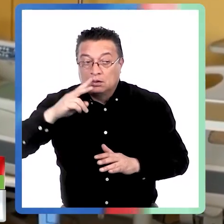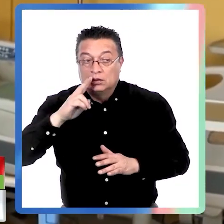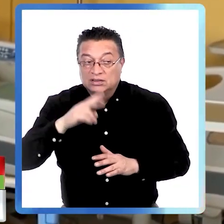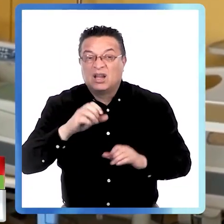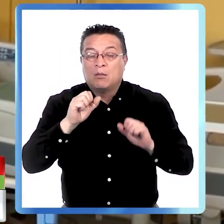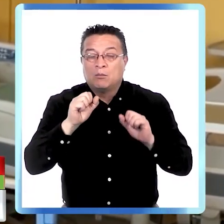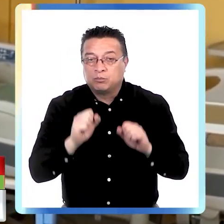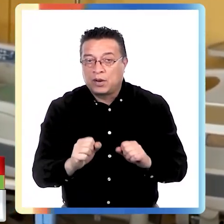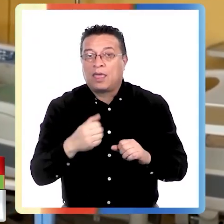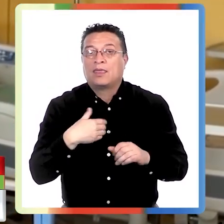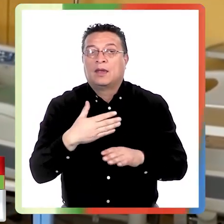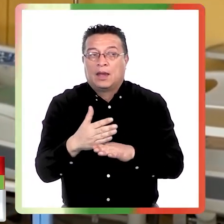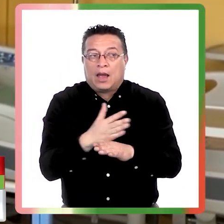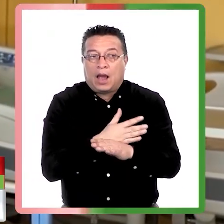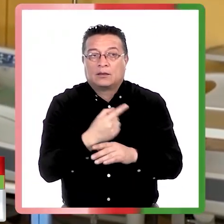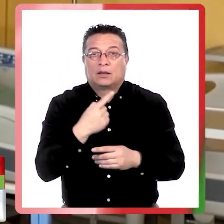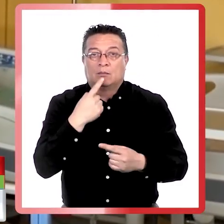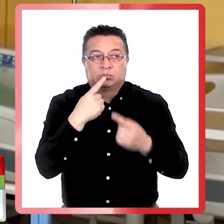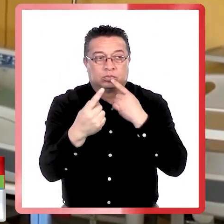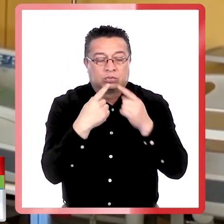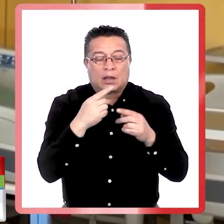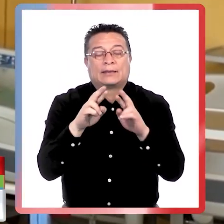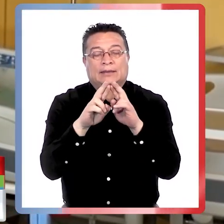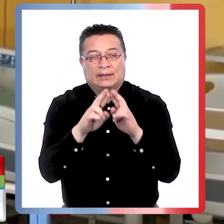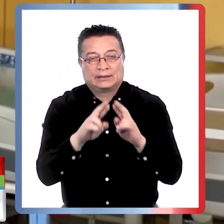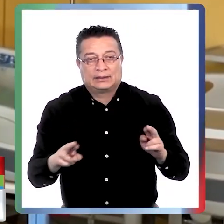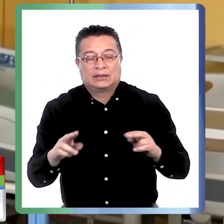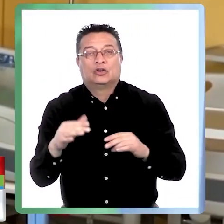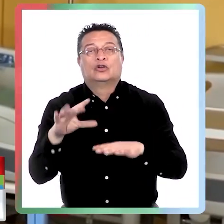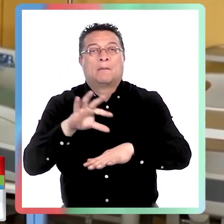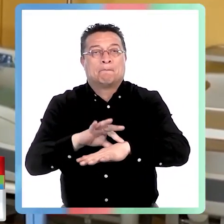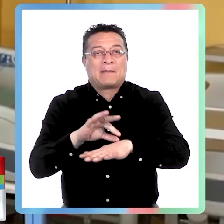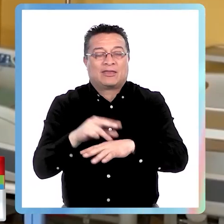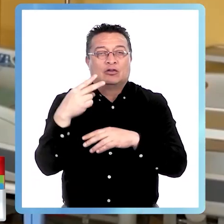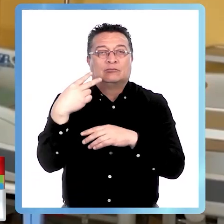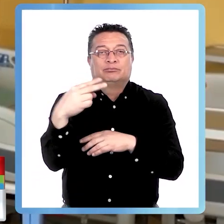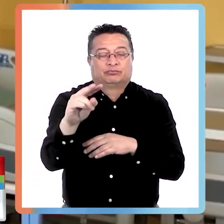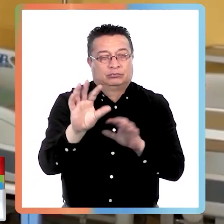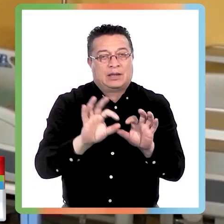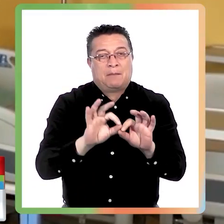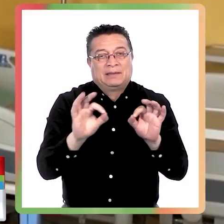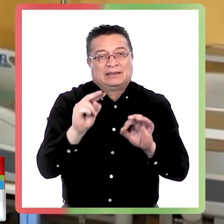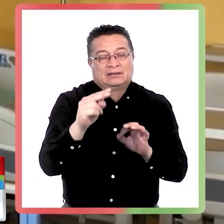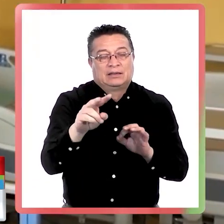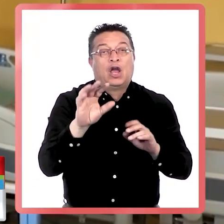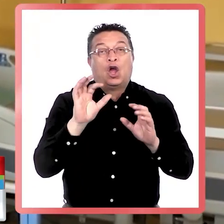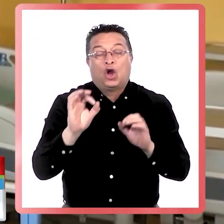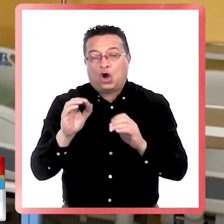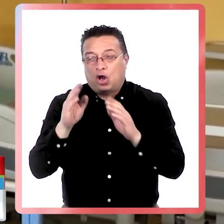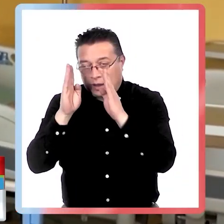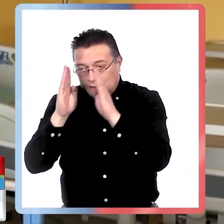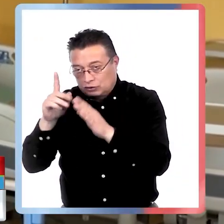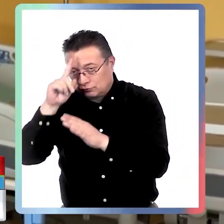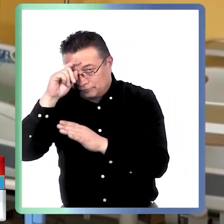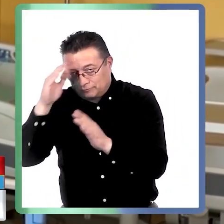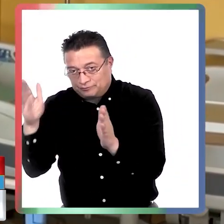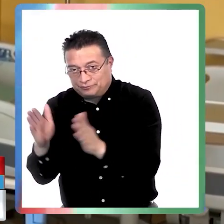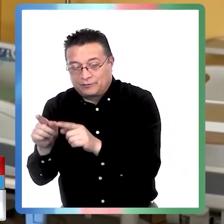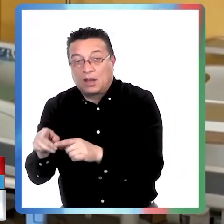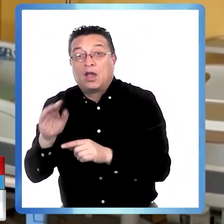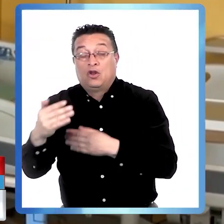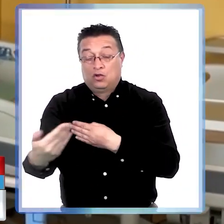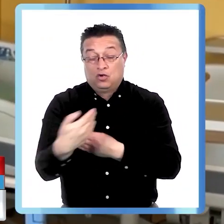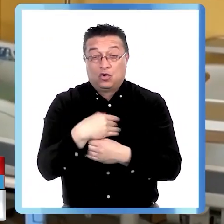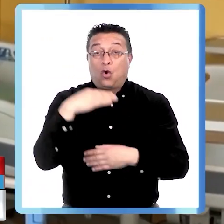fiebre, uno puede tener el tiempo de poder consultar de forma mucho más tranquila con su pediatra tratante o en atención primaria.